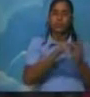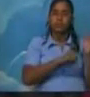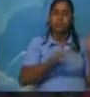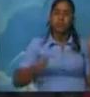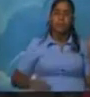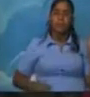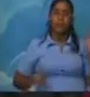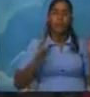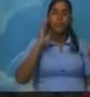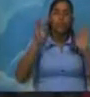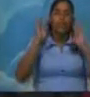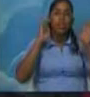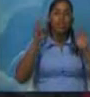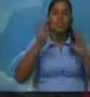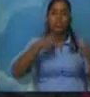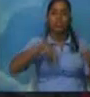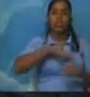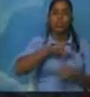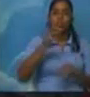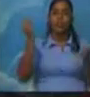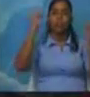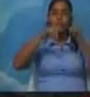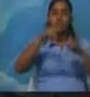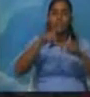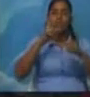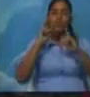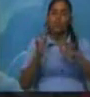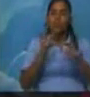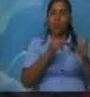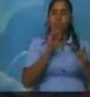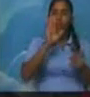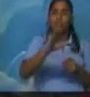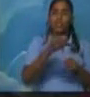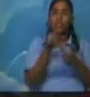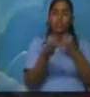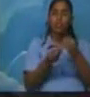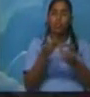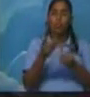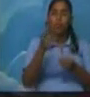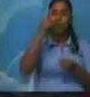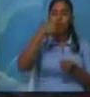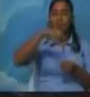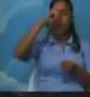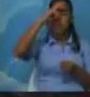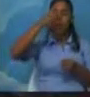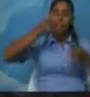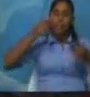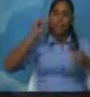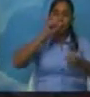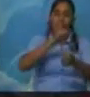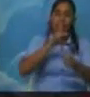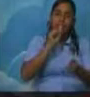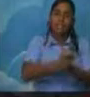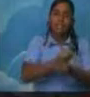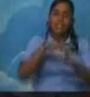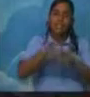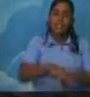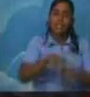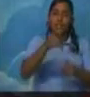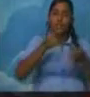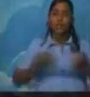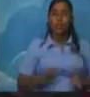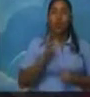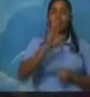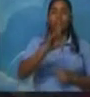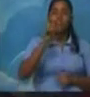señor alertarnos a nosotros y poner allí un ejemplo que así como como el padre castiga a su hijo así Jehová